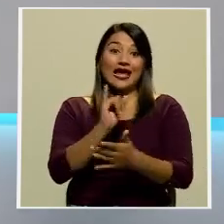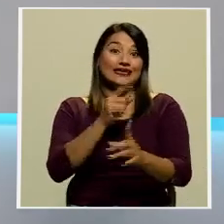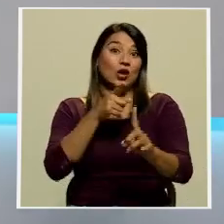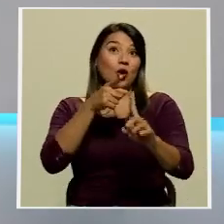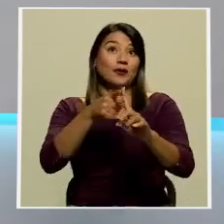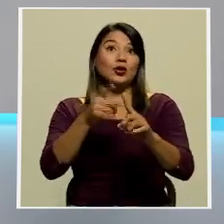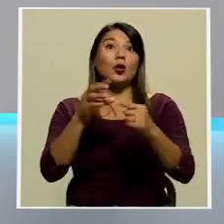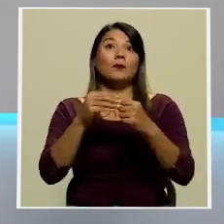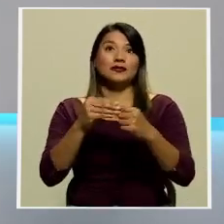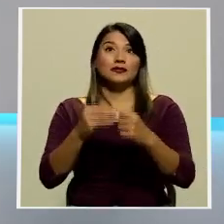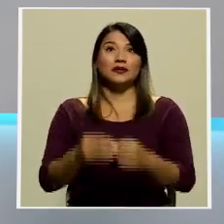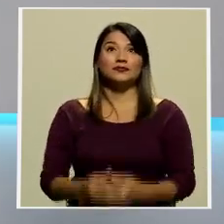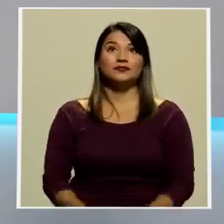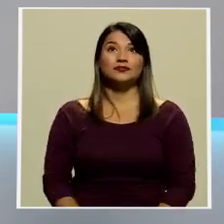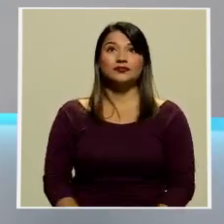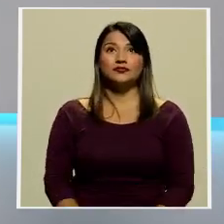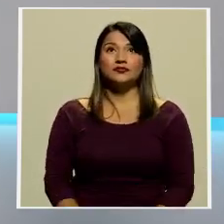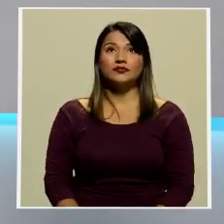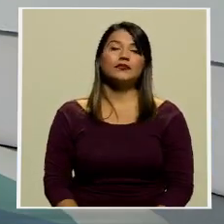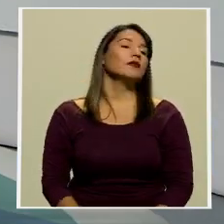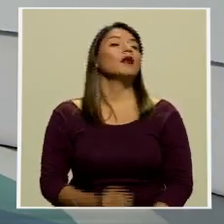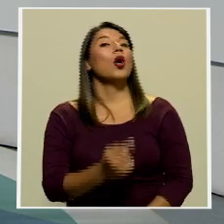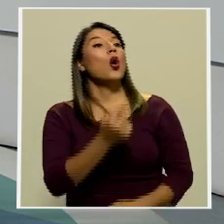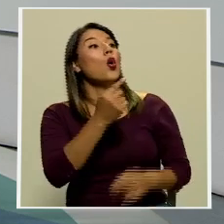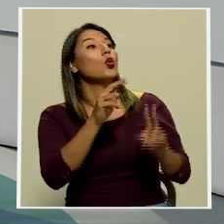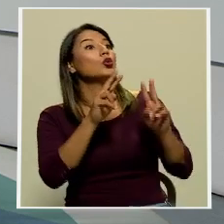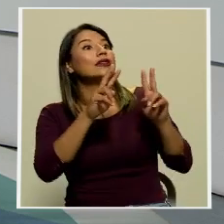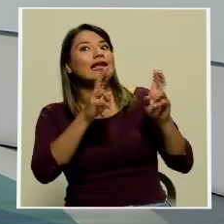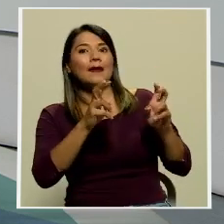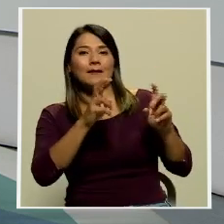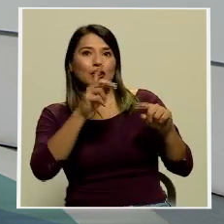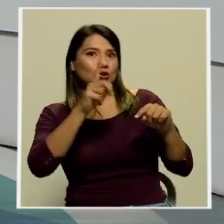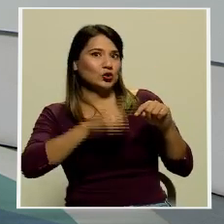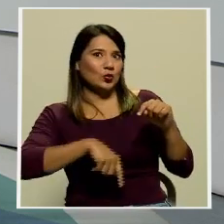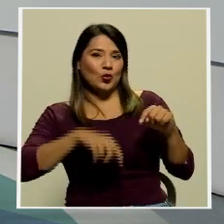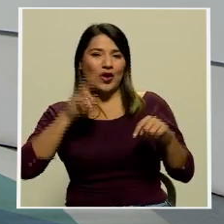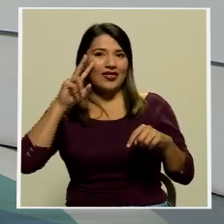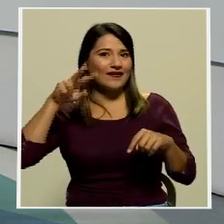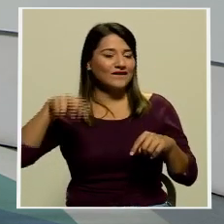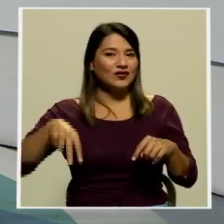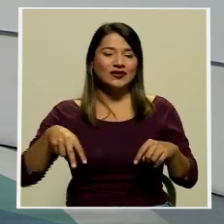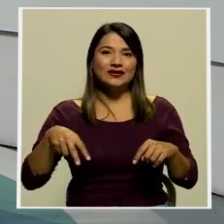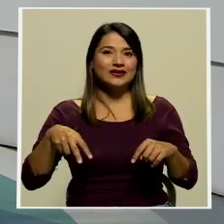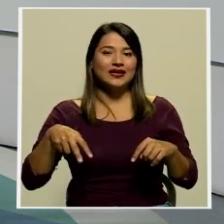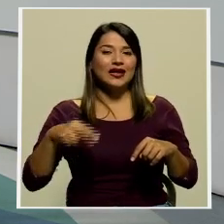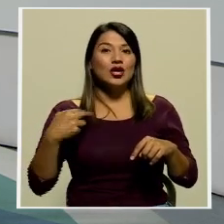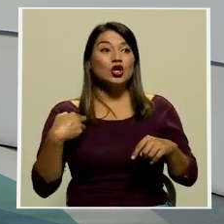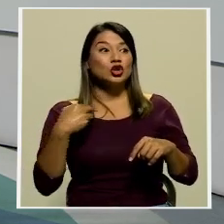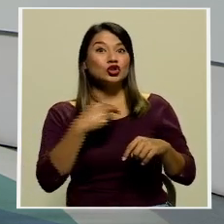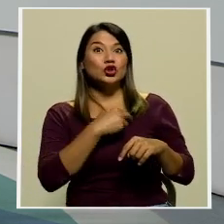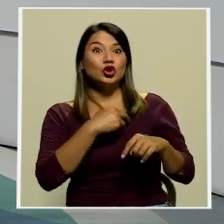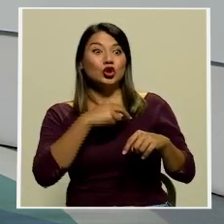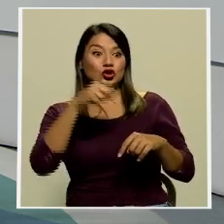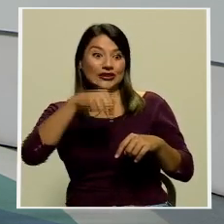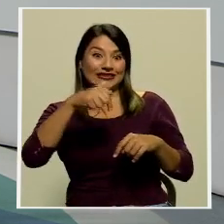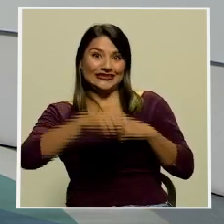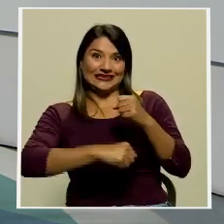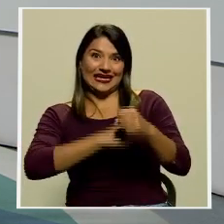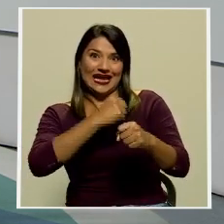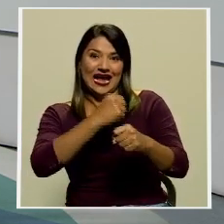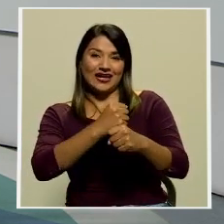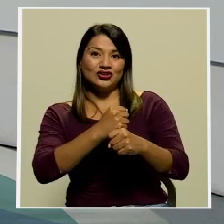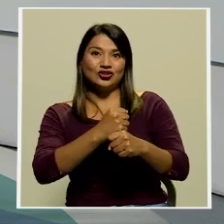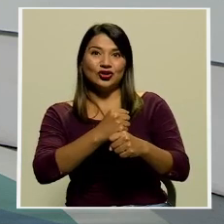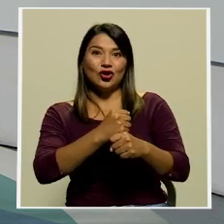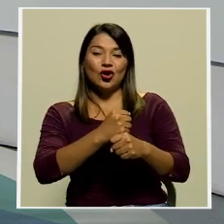proyectos y de este financiamiento con el fondo. Un tema que no puede obviarse es que entramos en un año preelectoral